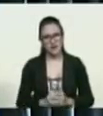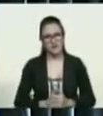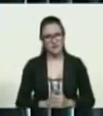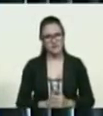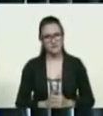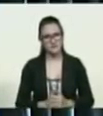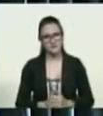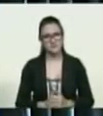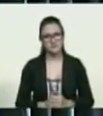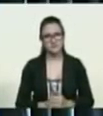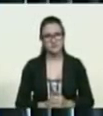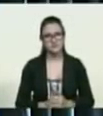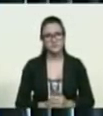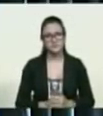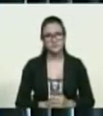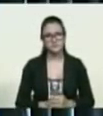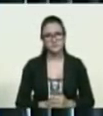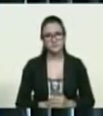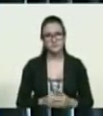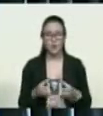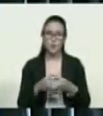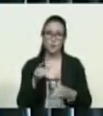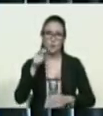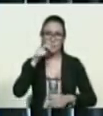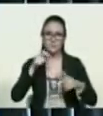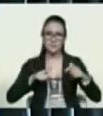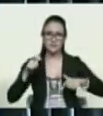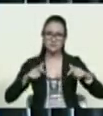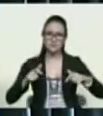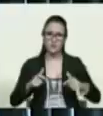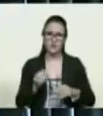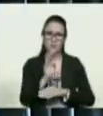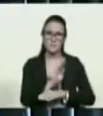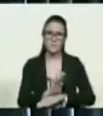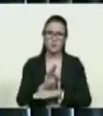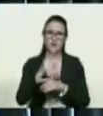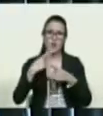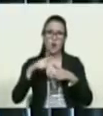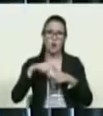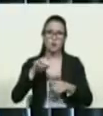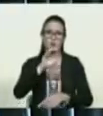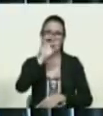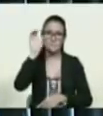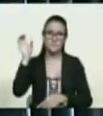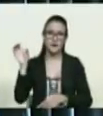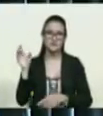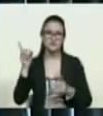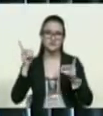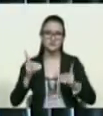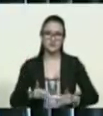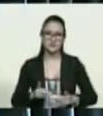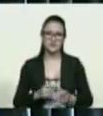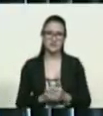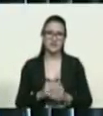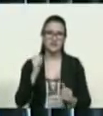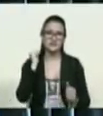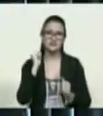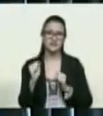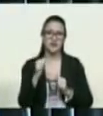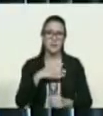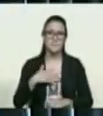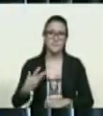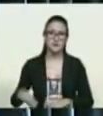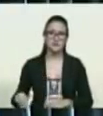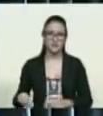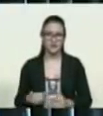¿Cómo es que un grupo de personas protegidos en otros países decide asesinar al presidente de la